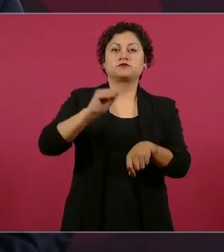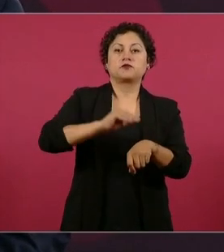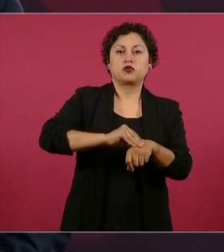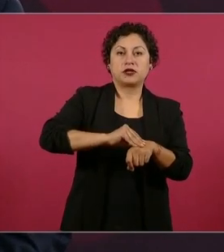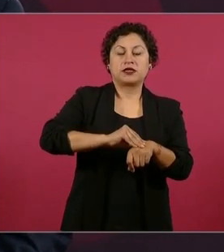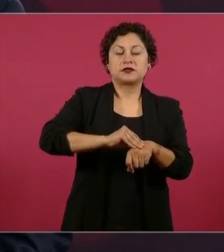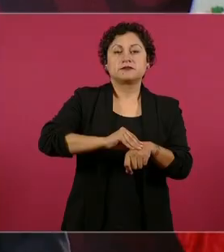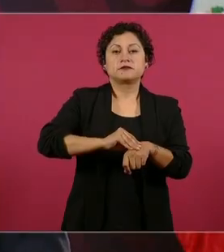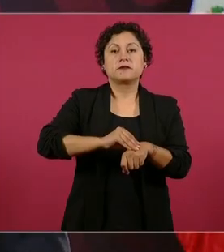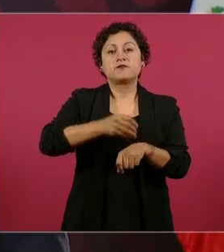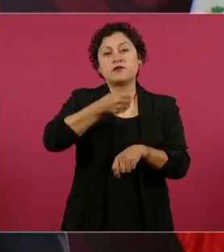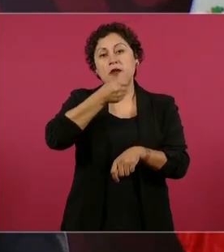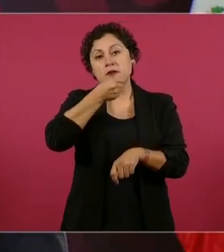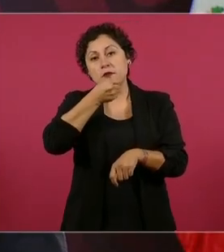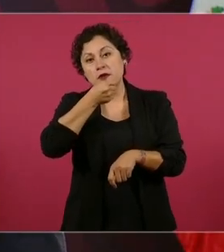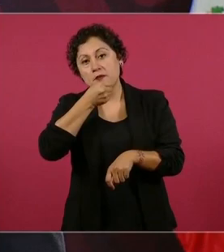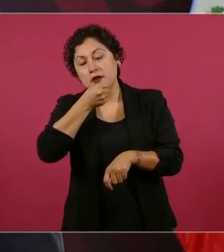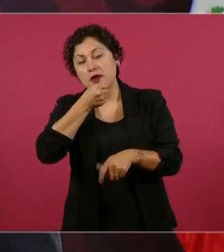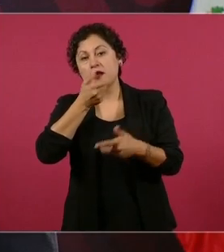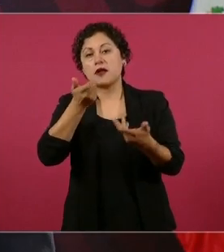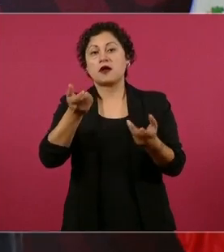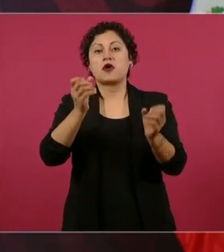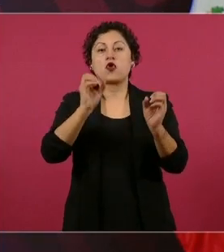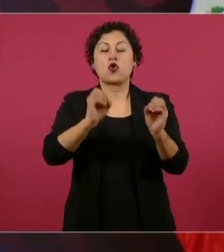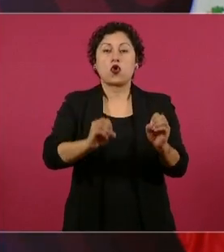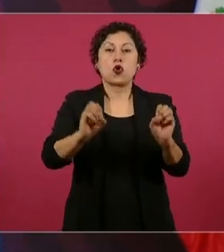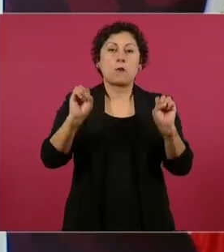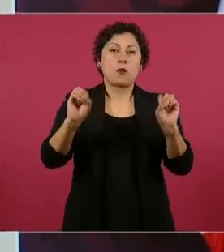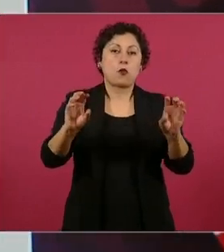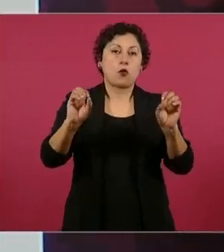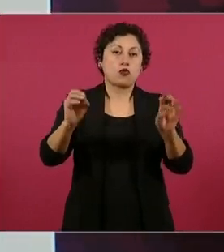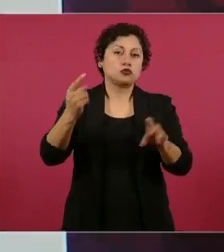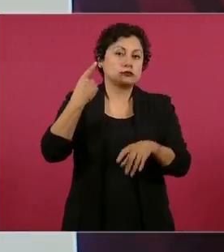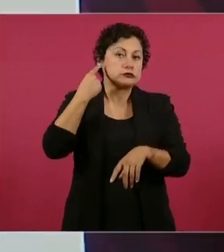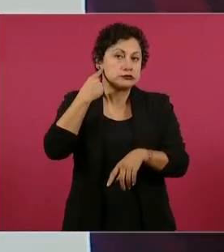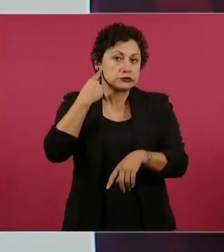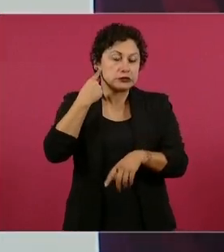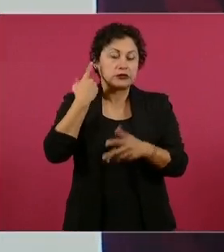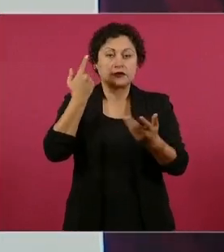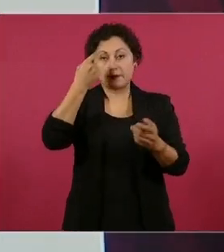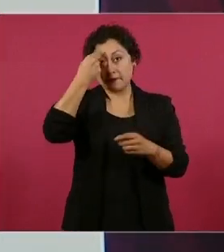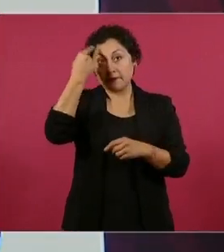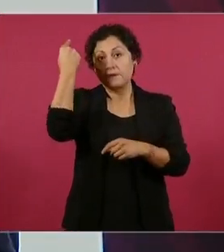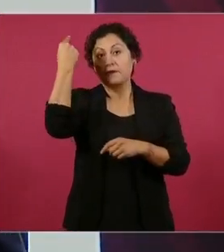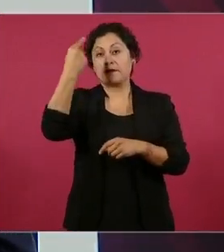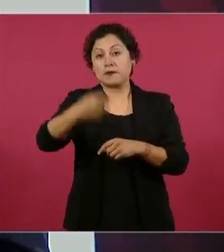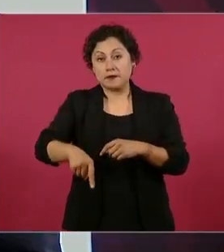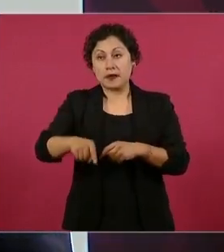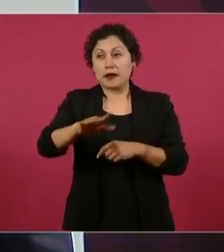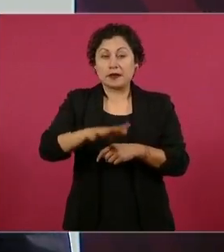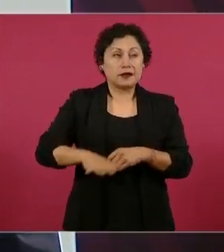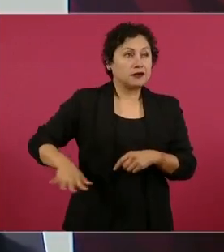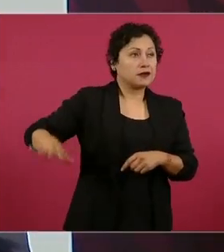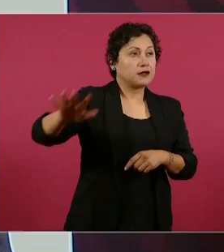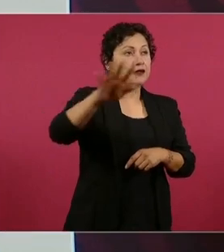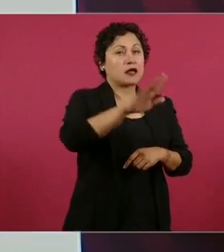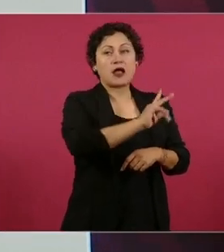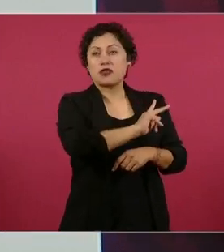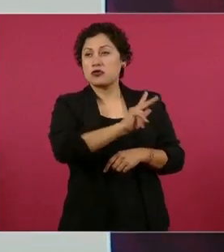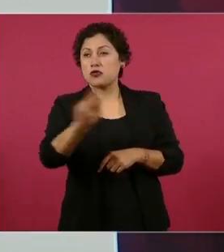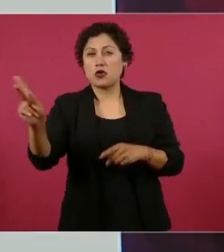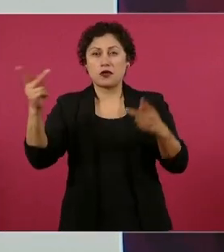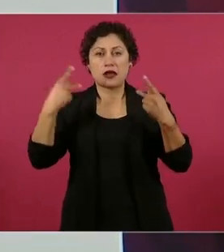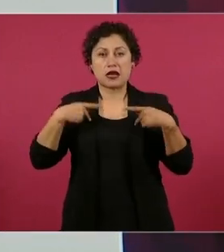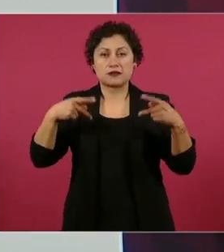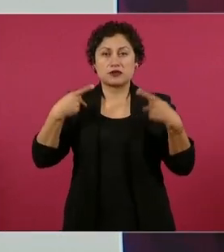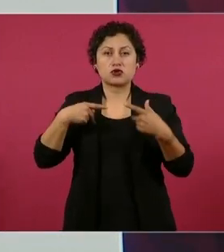y bocinas y que las mujeres de todos los pueblos